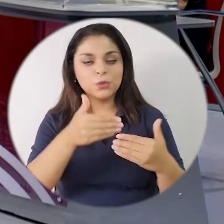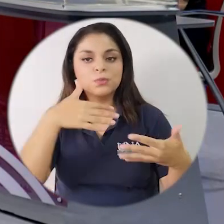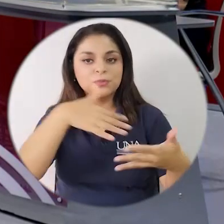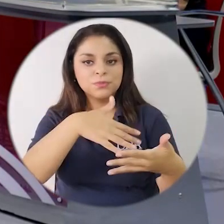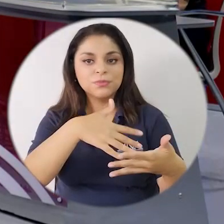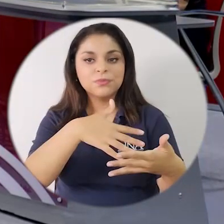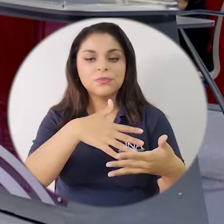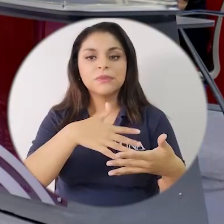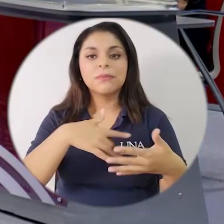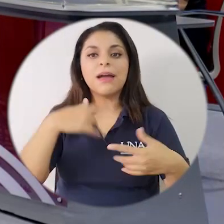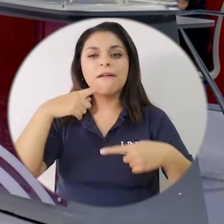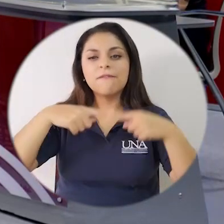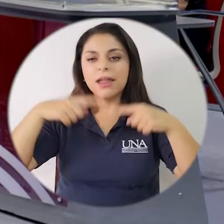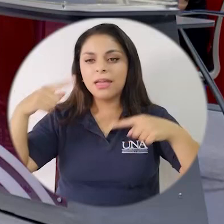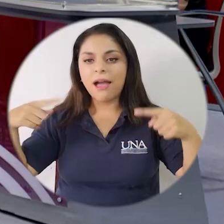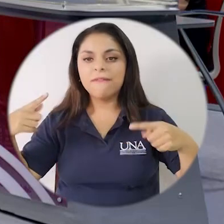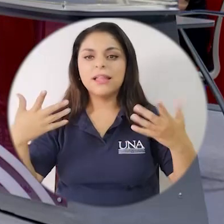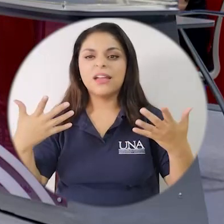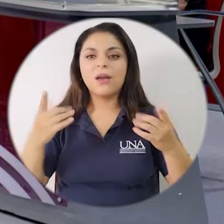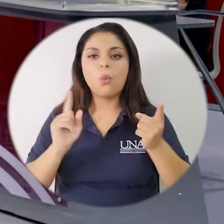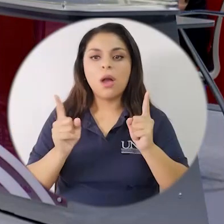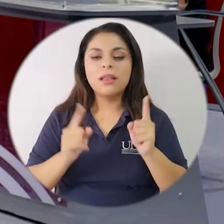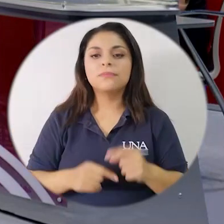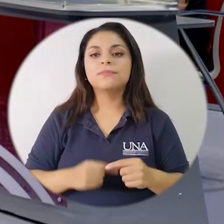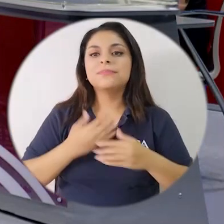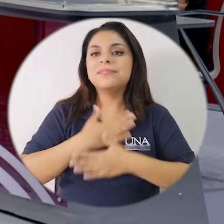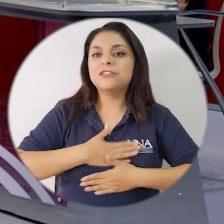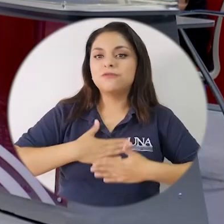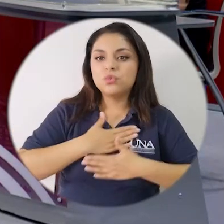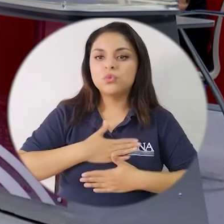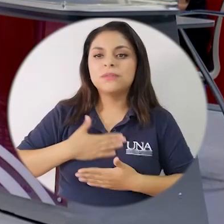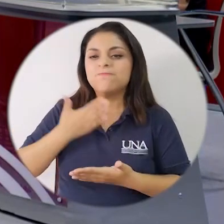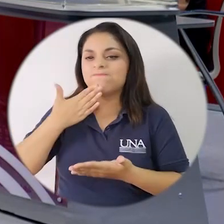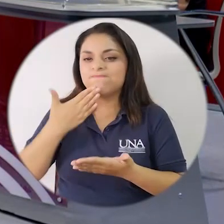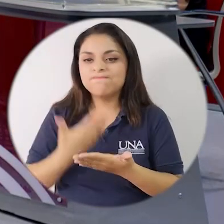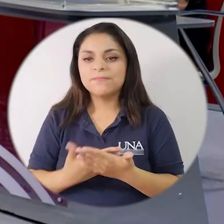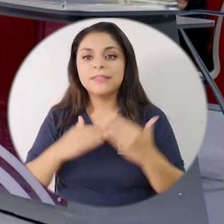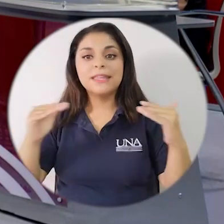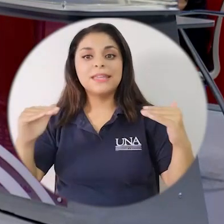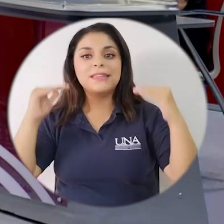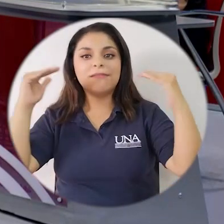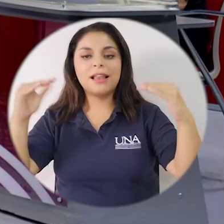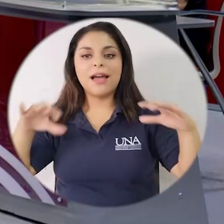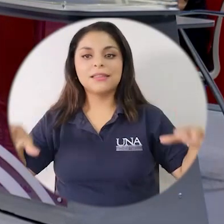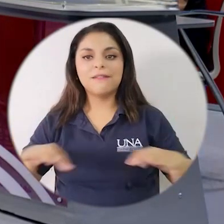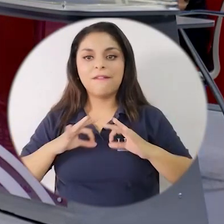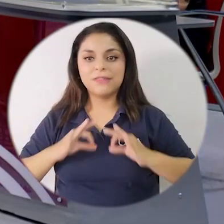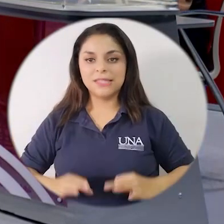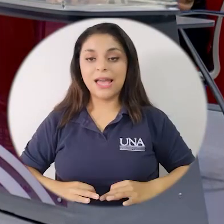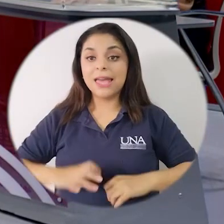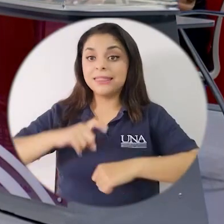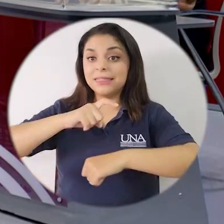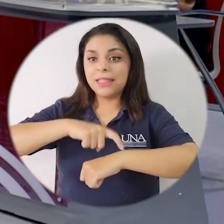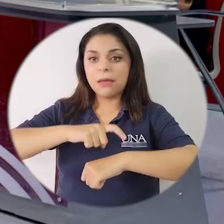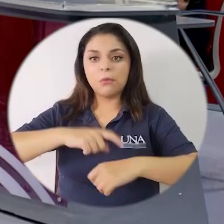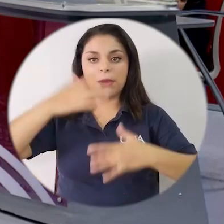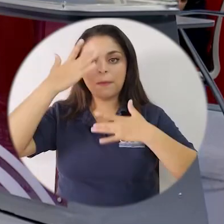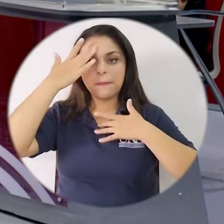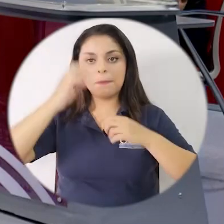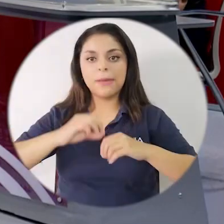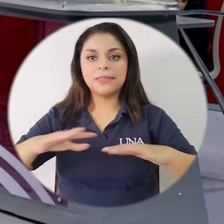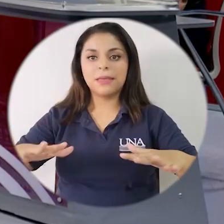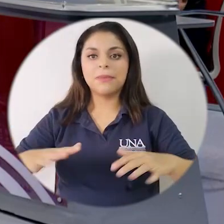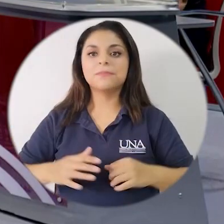en proceso de estudio, las variables de autoeficacia, disfrute y el nivel de actividad física en periodo de